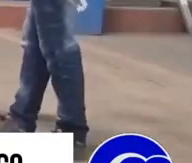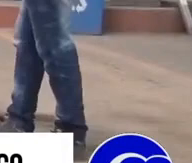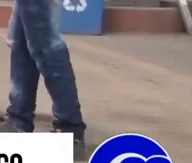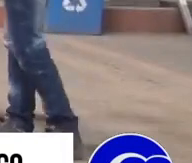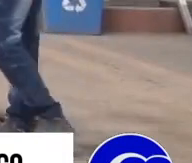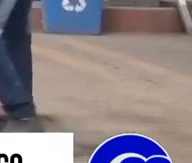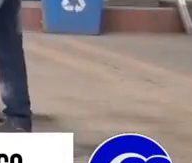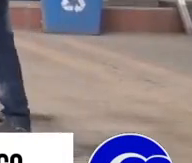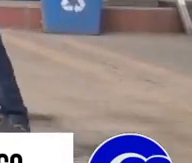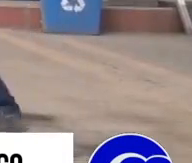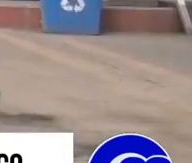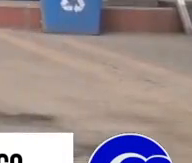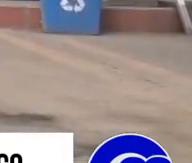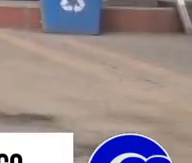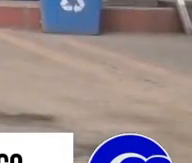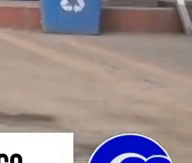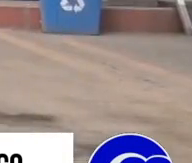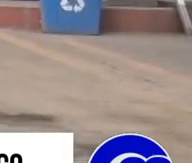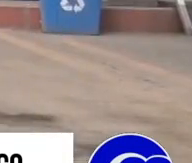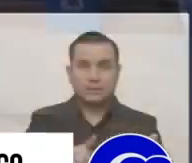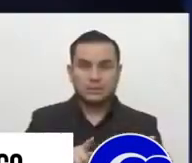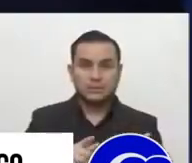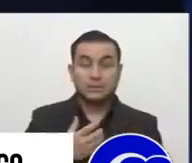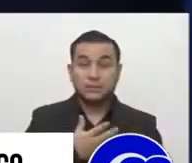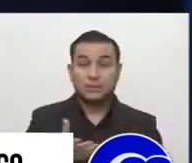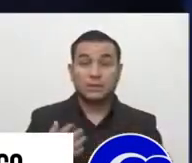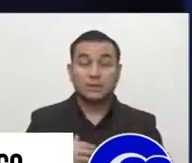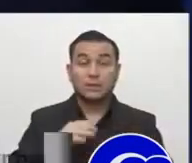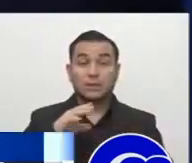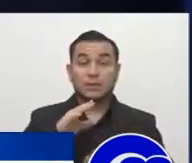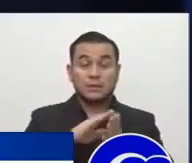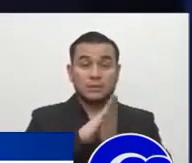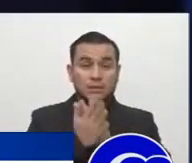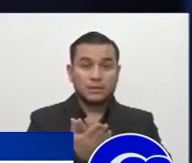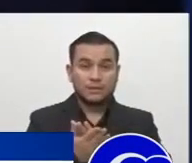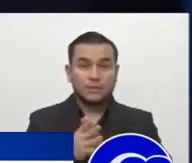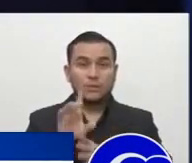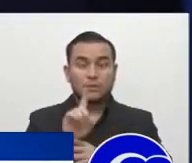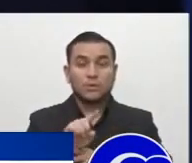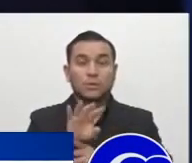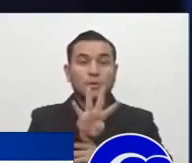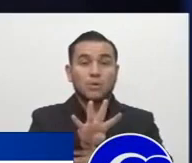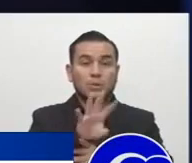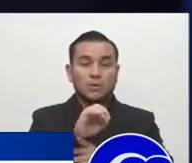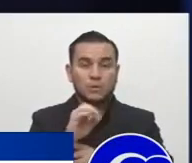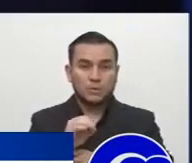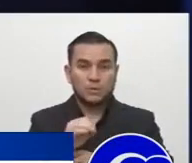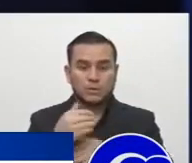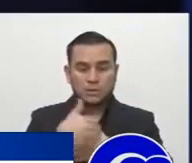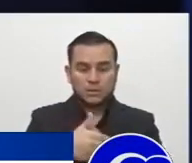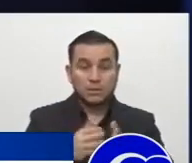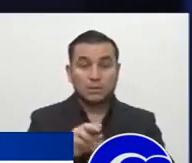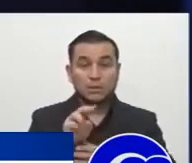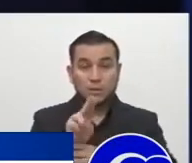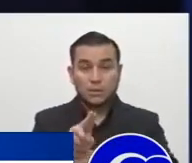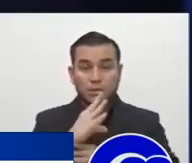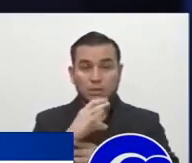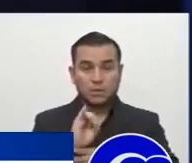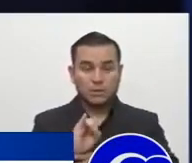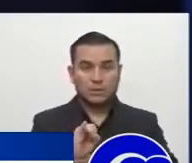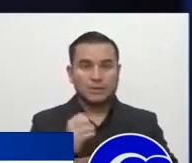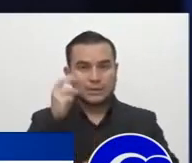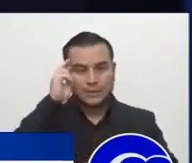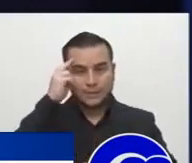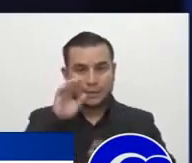estacionamiento de syfy vamos a estar abriendo 51 con 400 unidades décadas intensivos o sea que si sólo nos